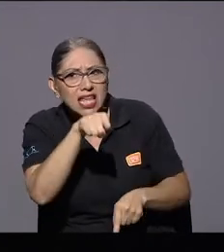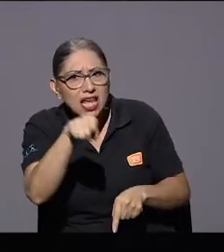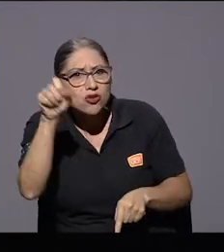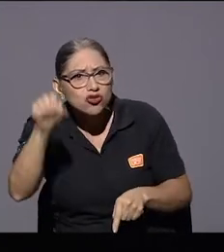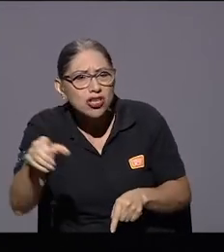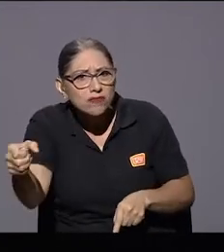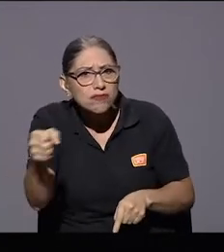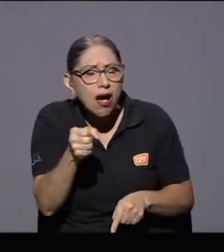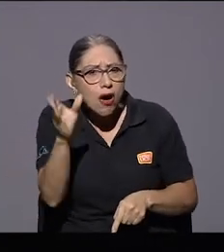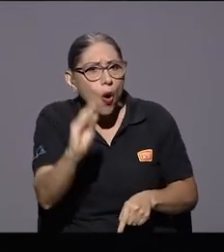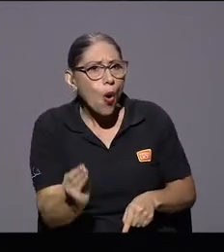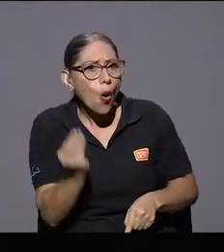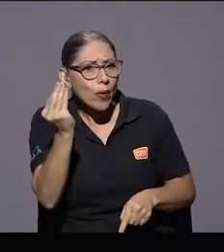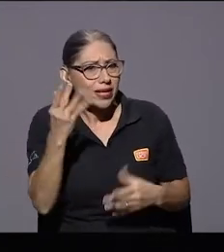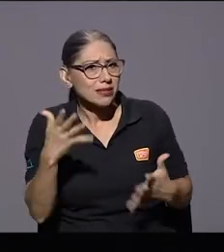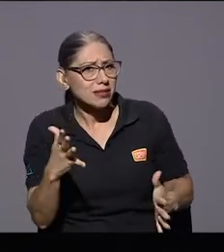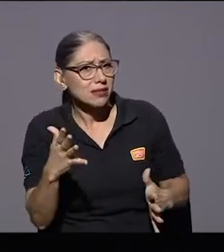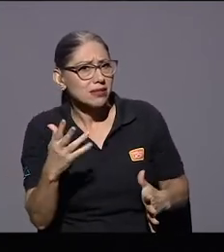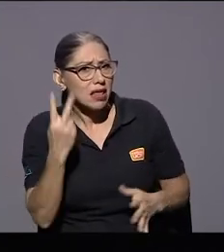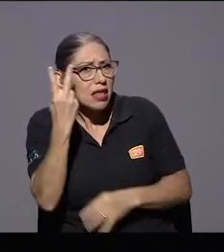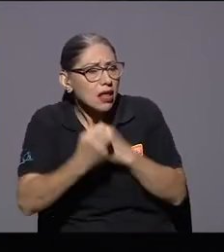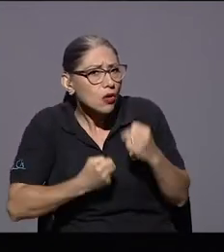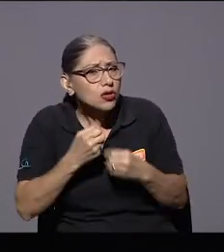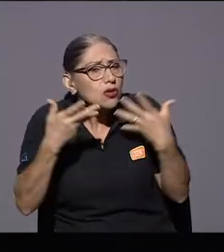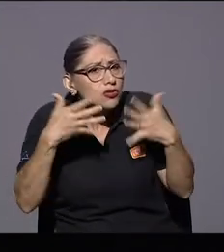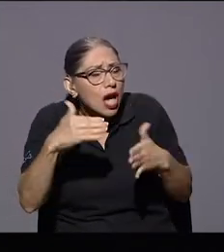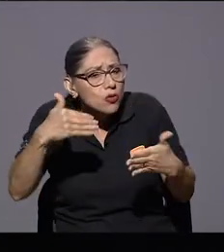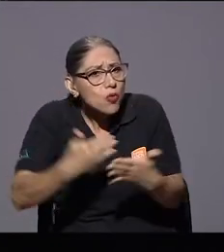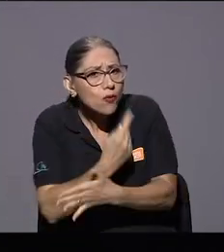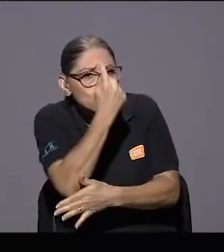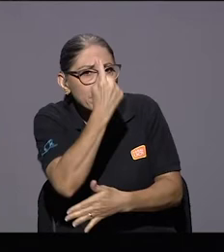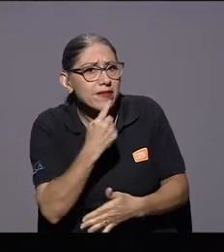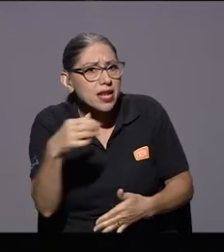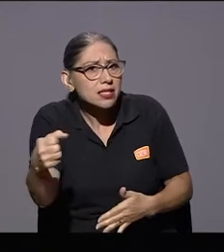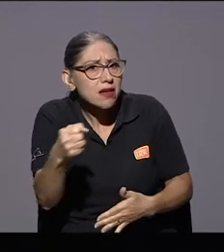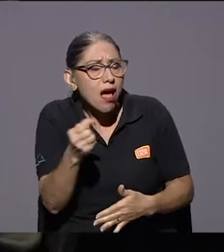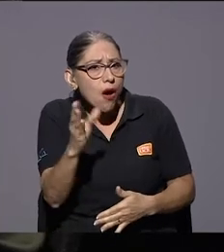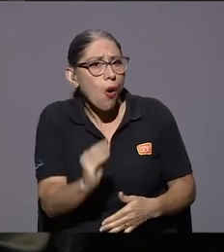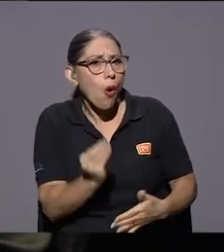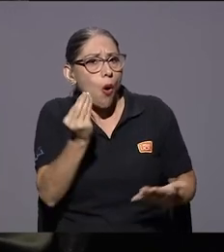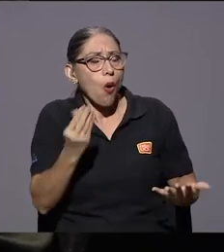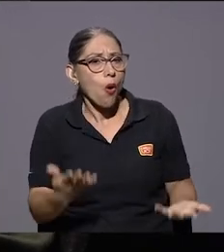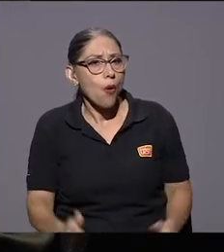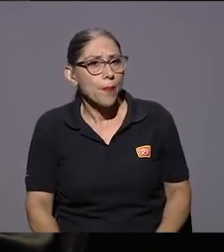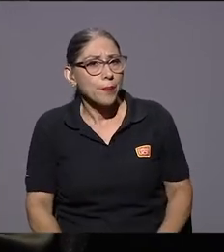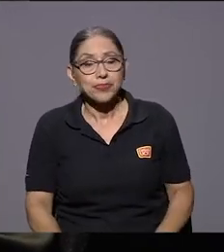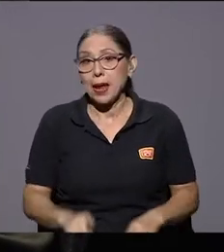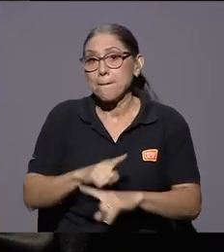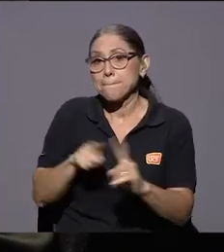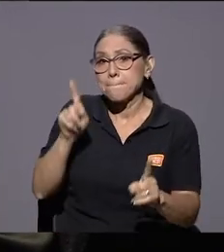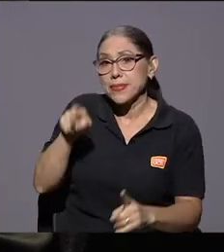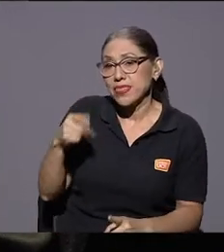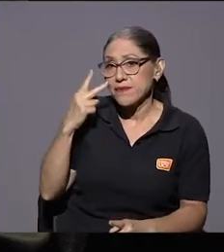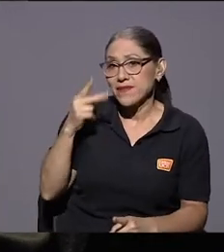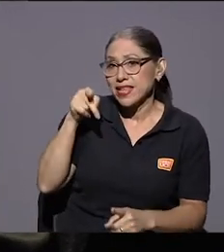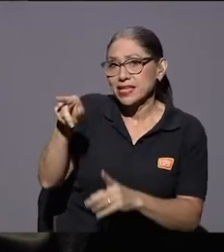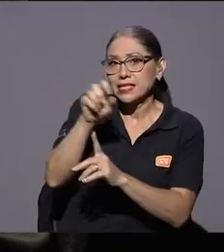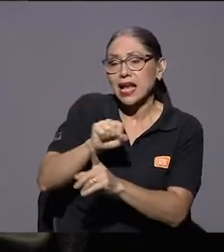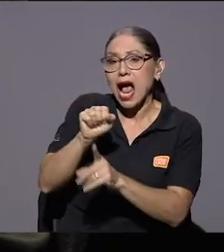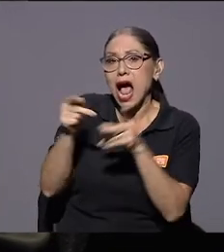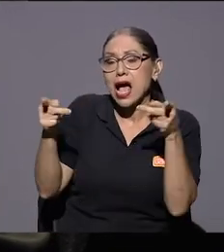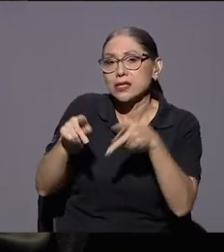haber dado nuevos perfiles, por lo menos vemos rostros nuevos. Hay que ver, en ese caso particular, Marlon, también que